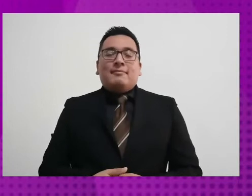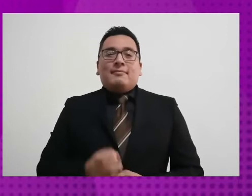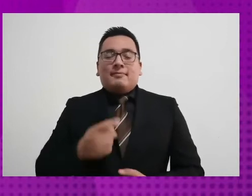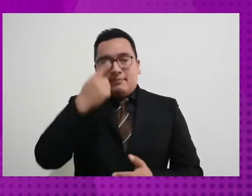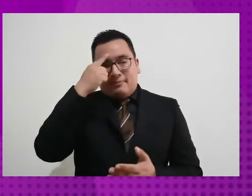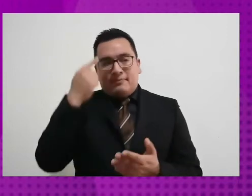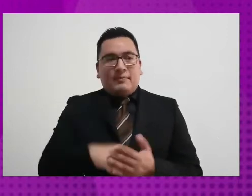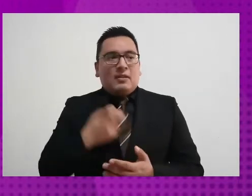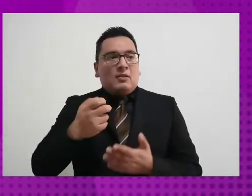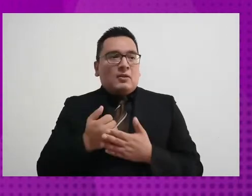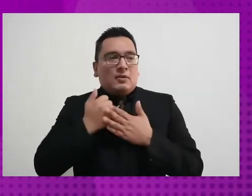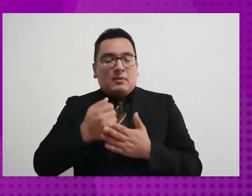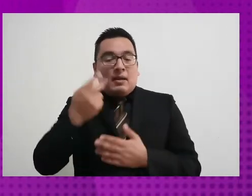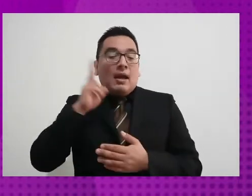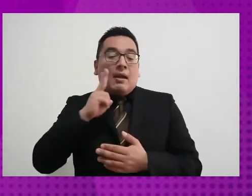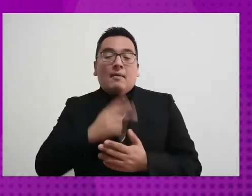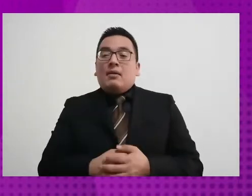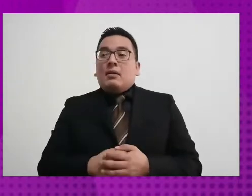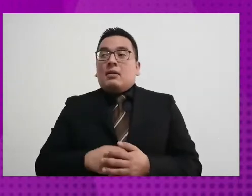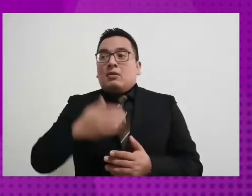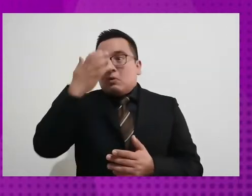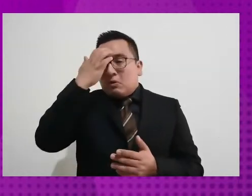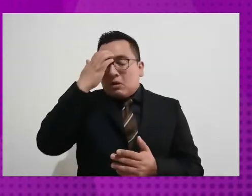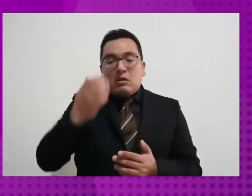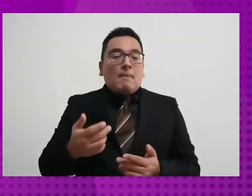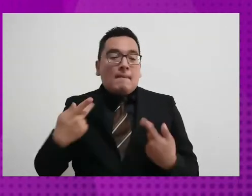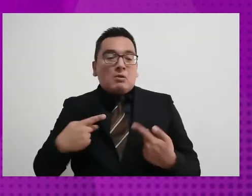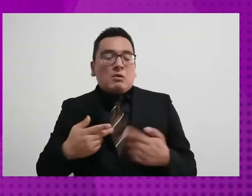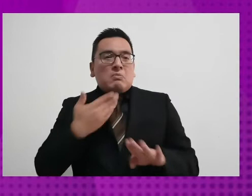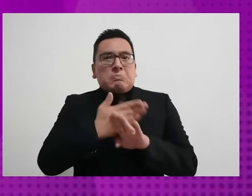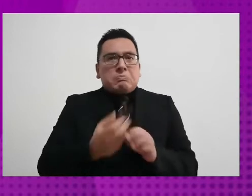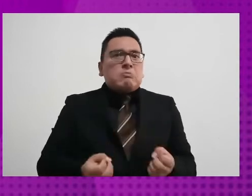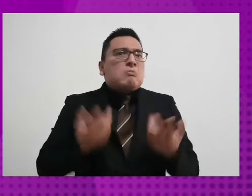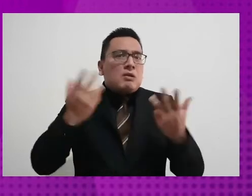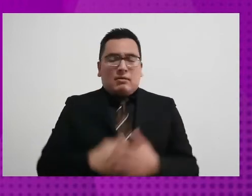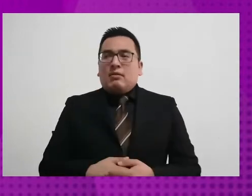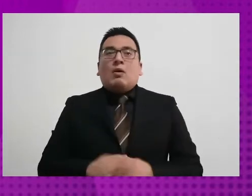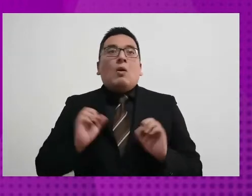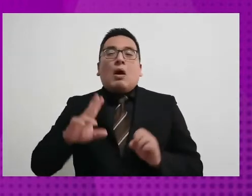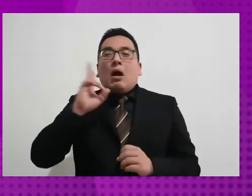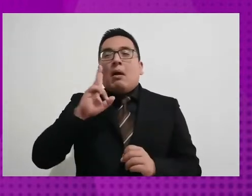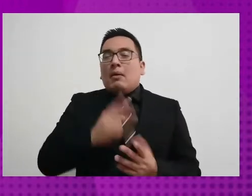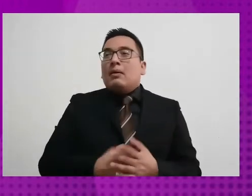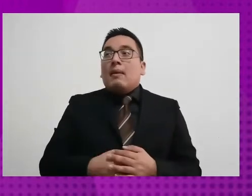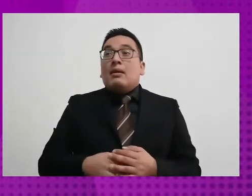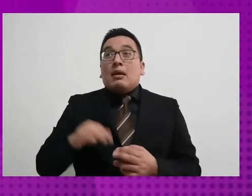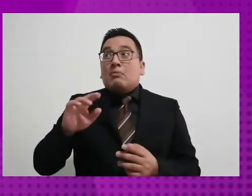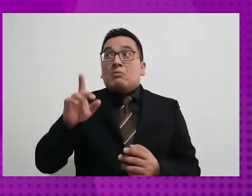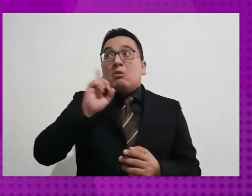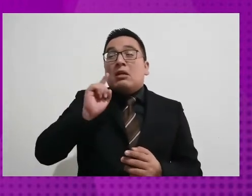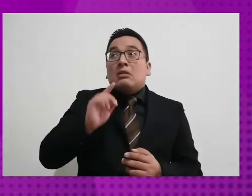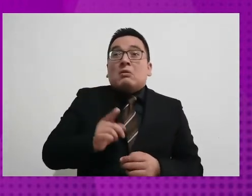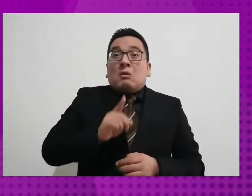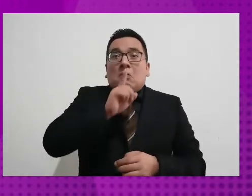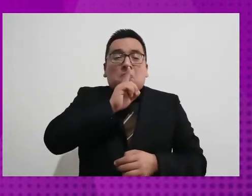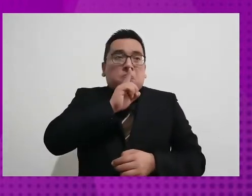claramente establecer, primero, a cuánto ascienden estos casos, cuántos son, cuántos se denuncian, y también cuáles son las medidas que tenemos